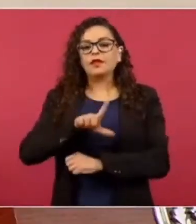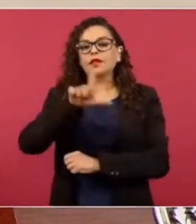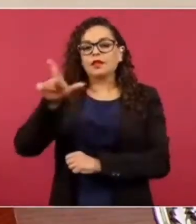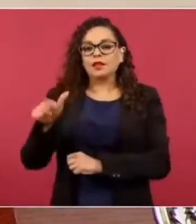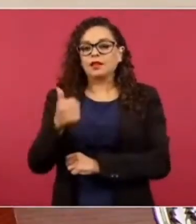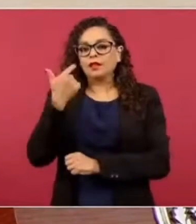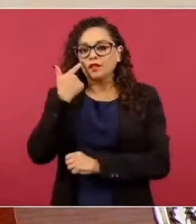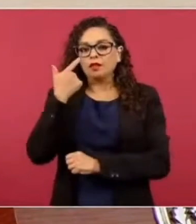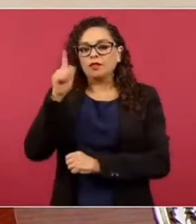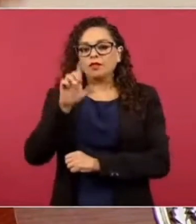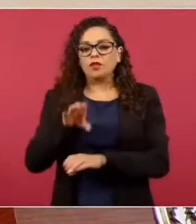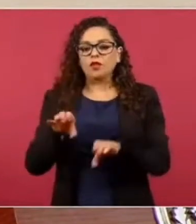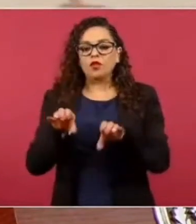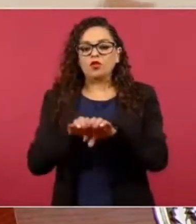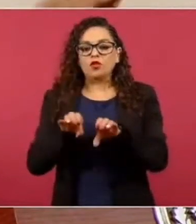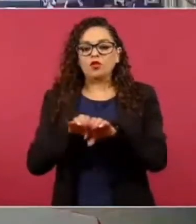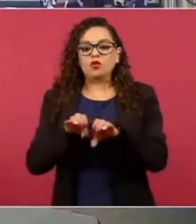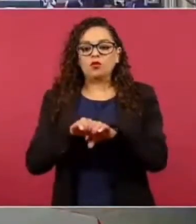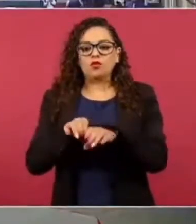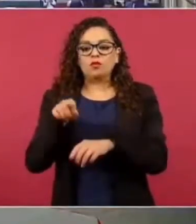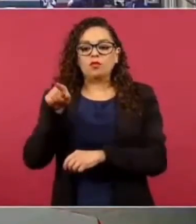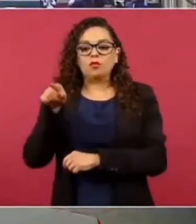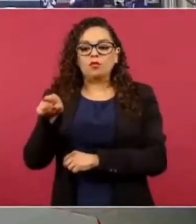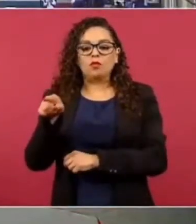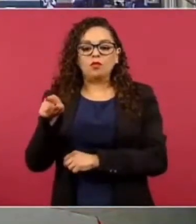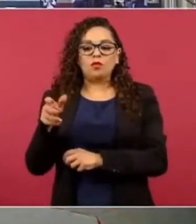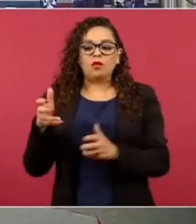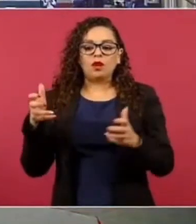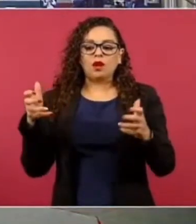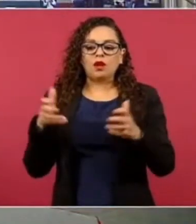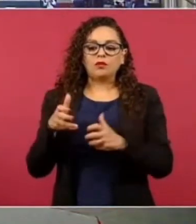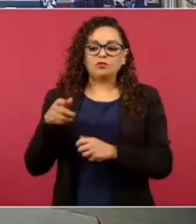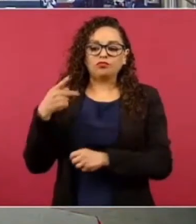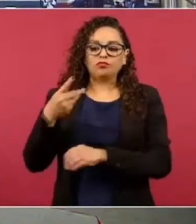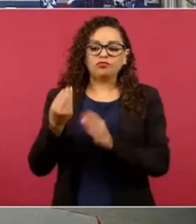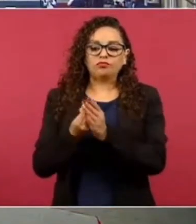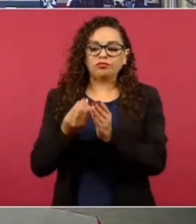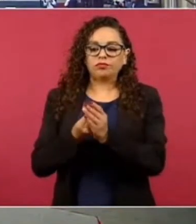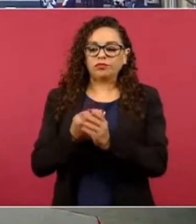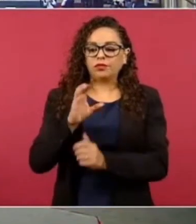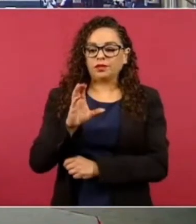de Cienfuegos con la que venía en los documentos,